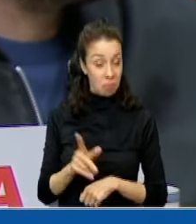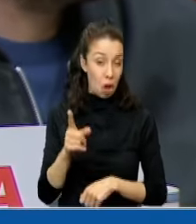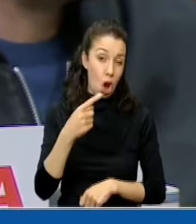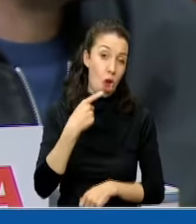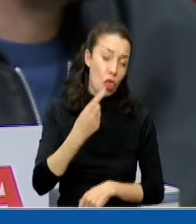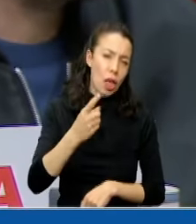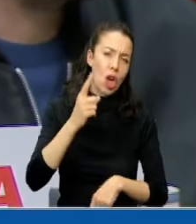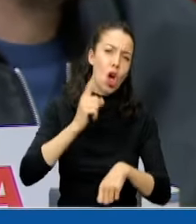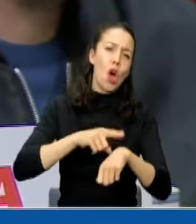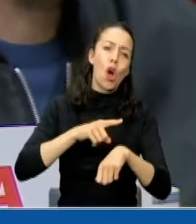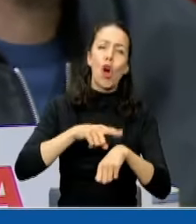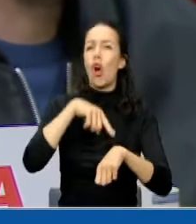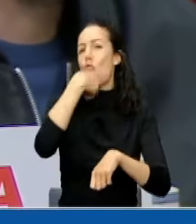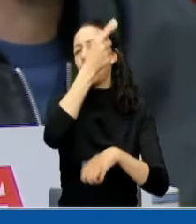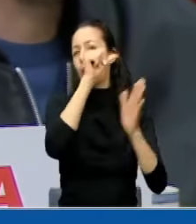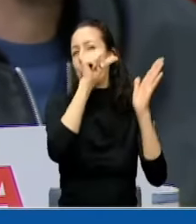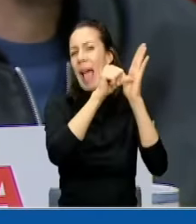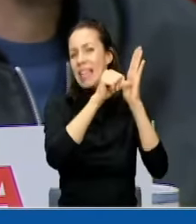gira por otro país,